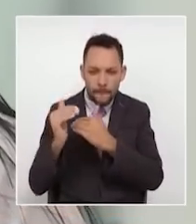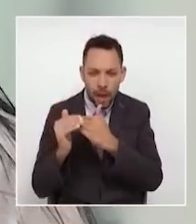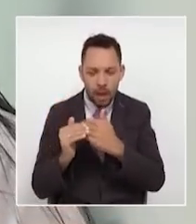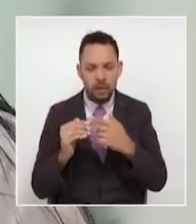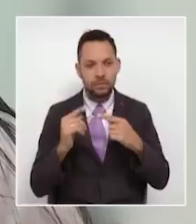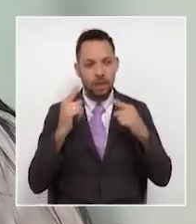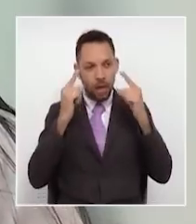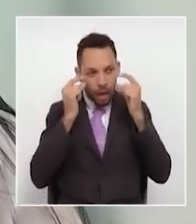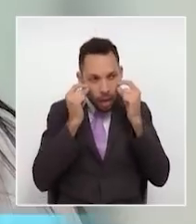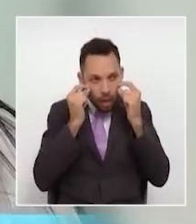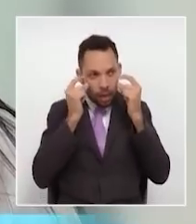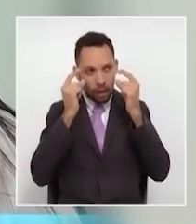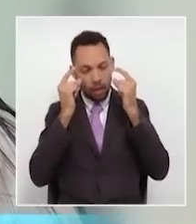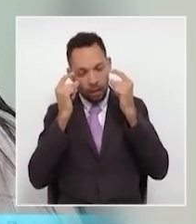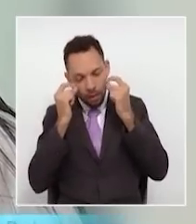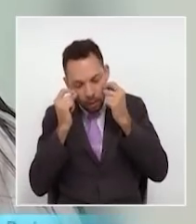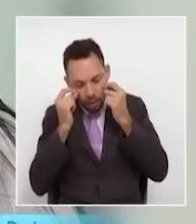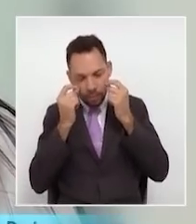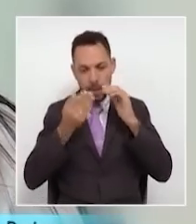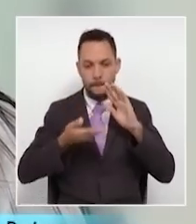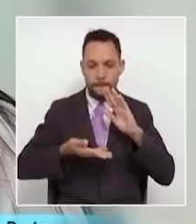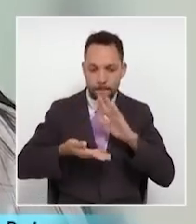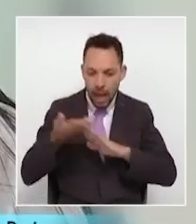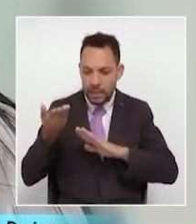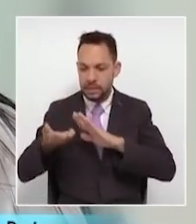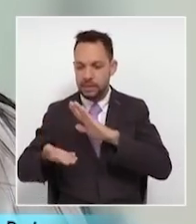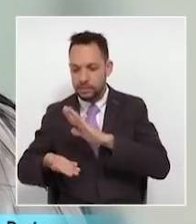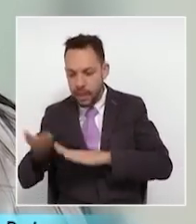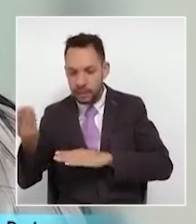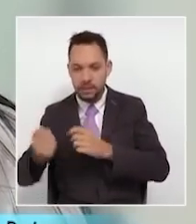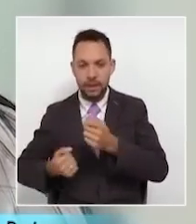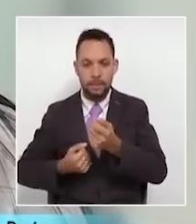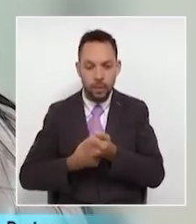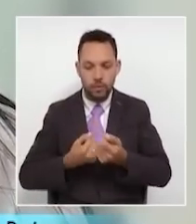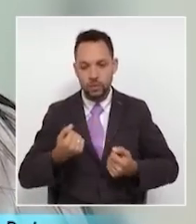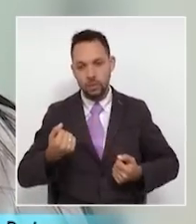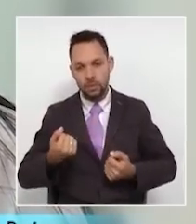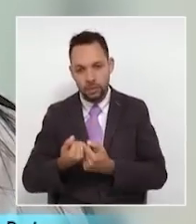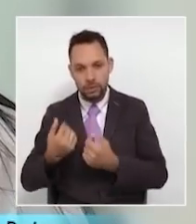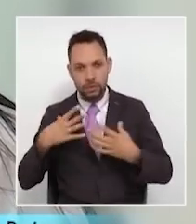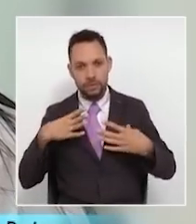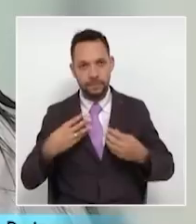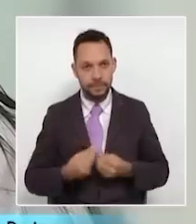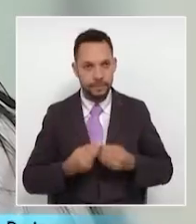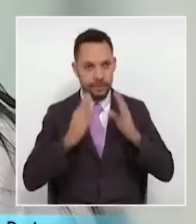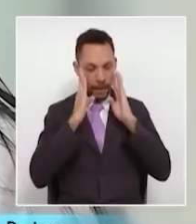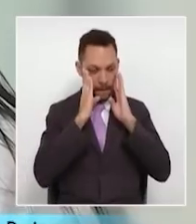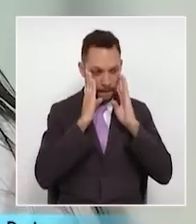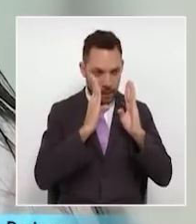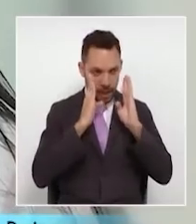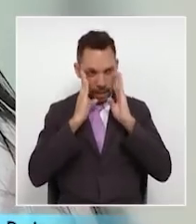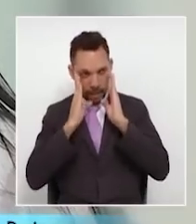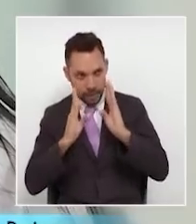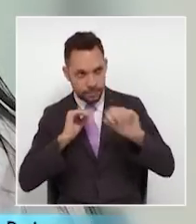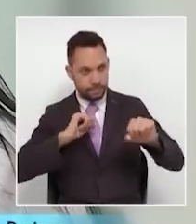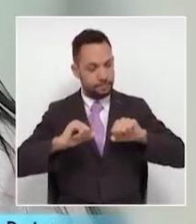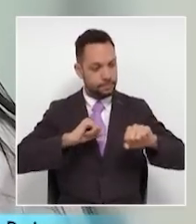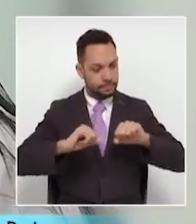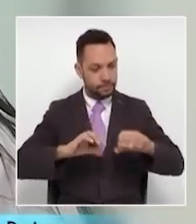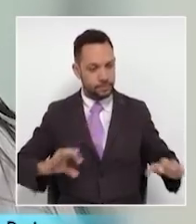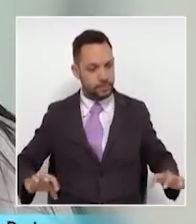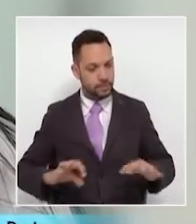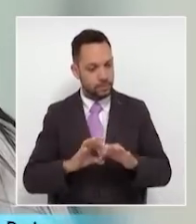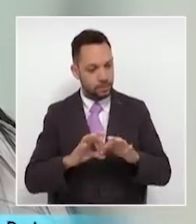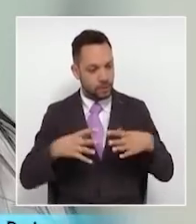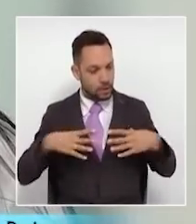aumentarlo un poquito para que tenga más concentración en incluimos el protocolo de neurofeedback en este caso es decir